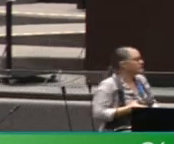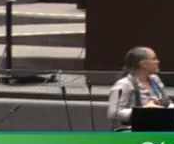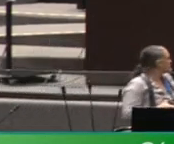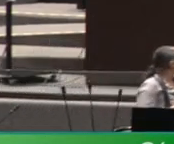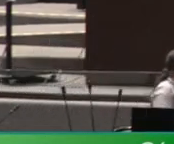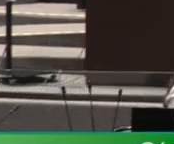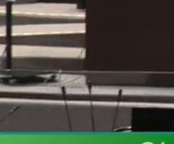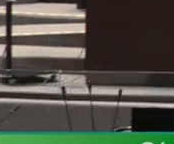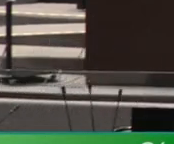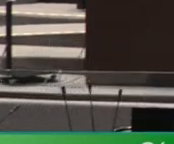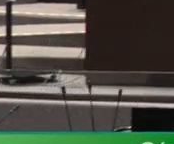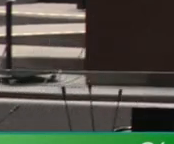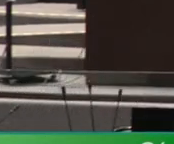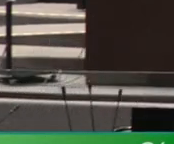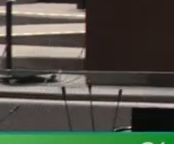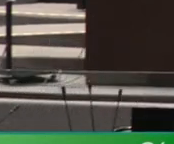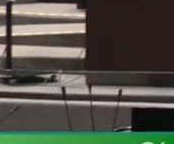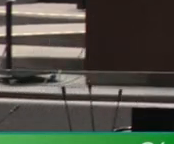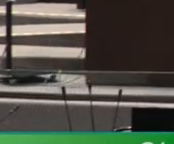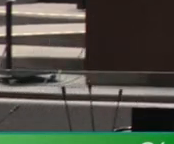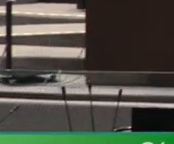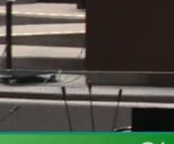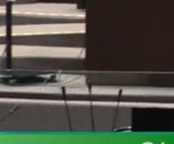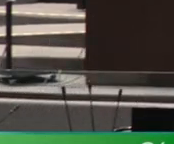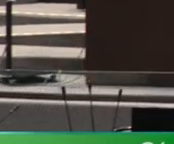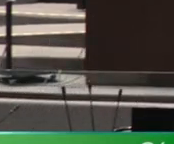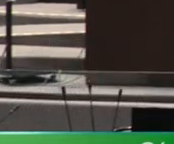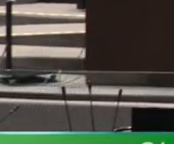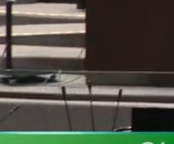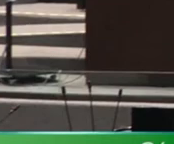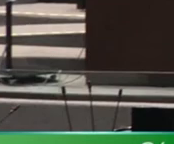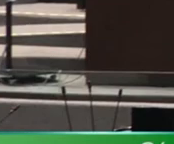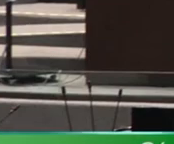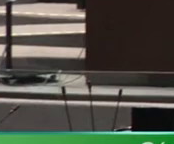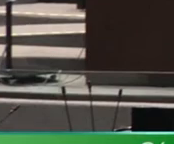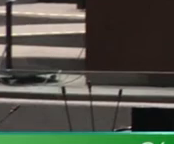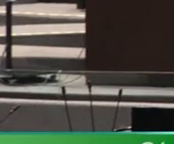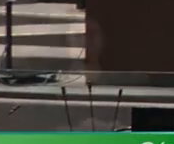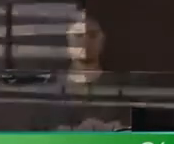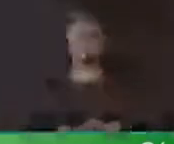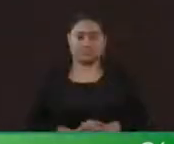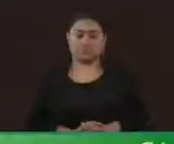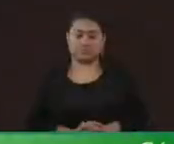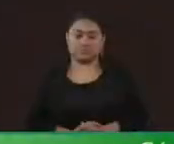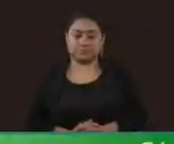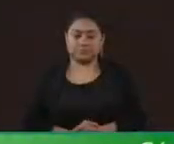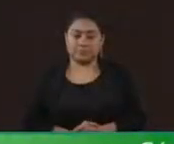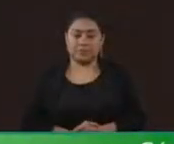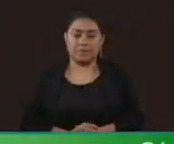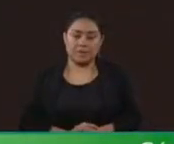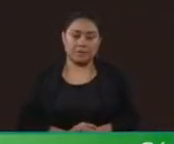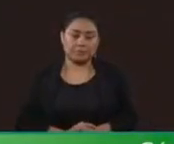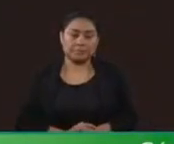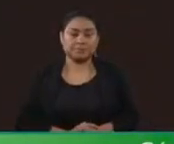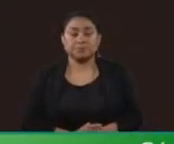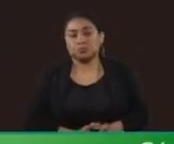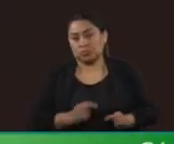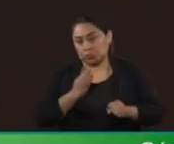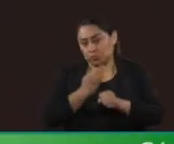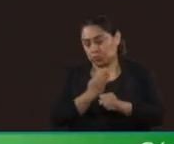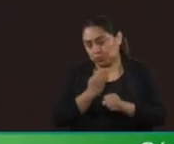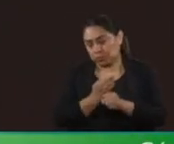1990 por un lado en lo económico nos abrimos al mundo con la puesta en